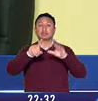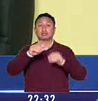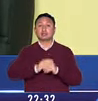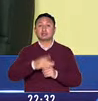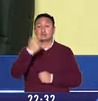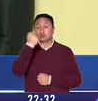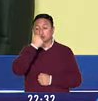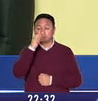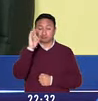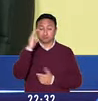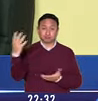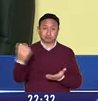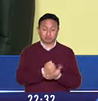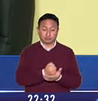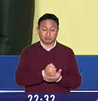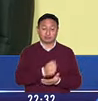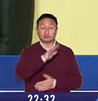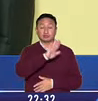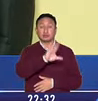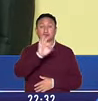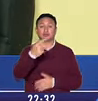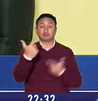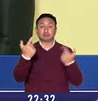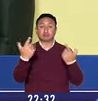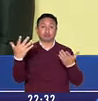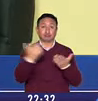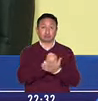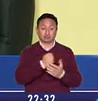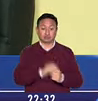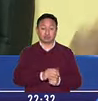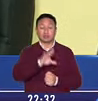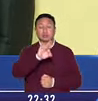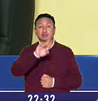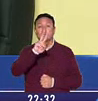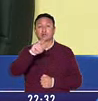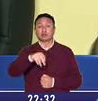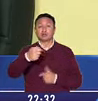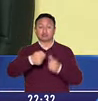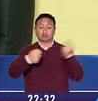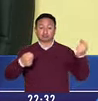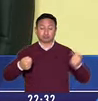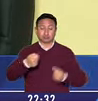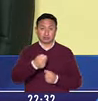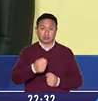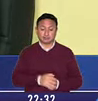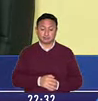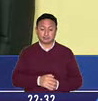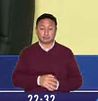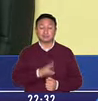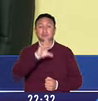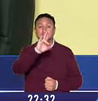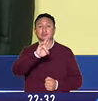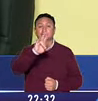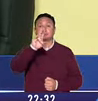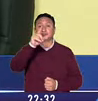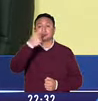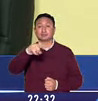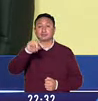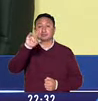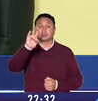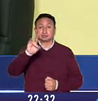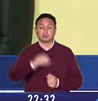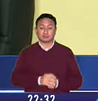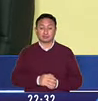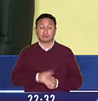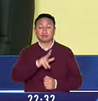droga incautada, 59 armas de fuego incautadas, 84 armas blancas incautadas, 717 municiones, 31